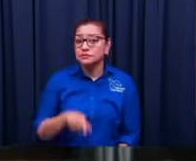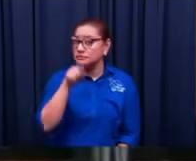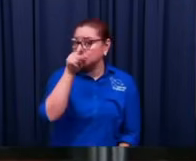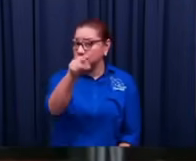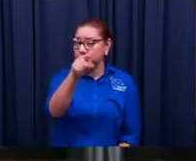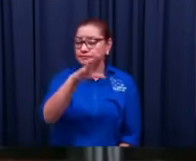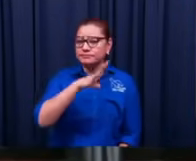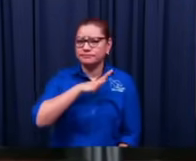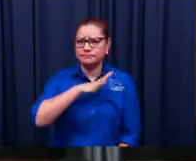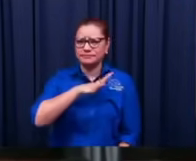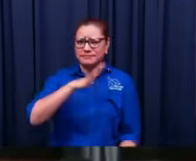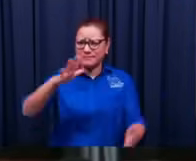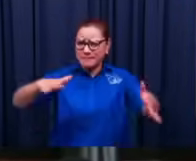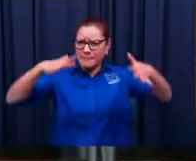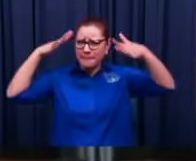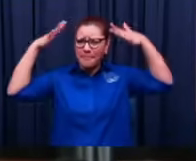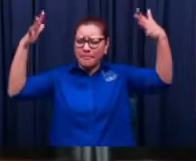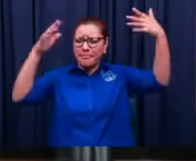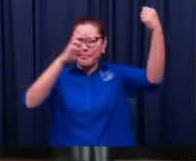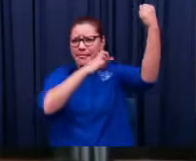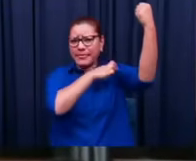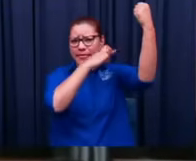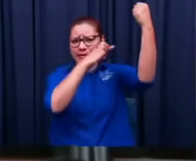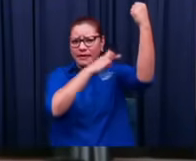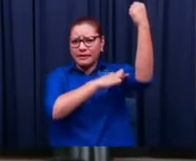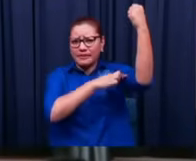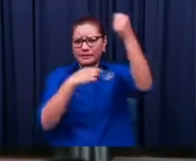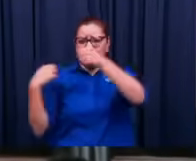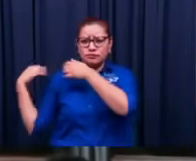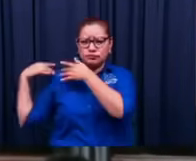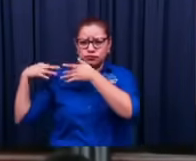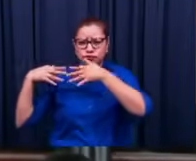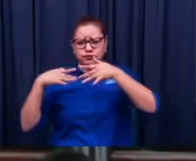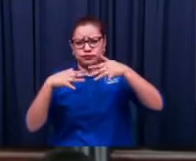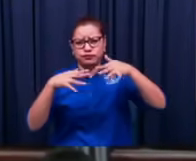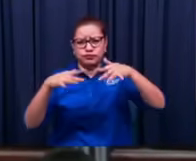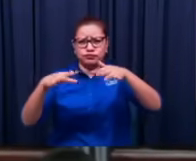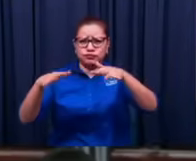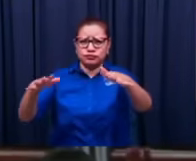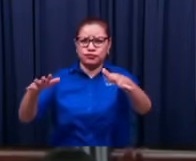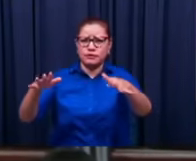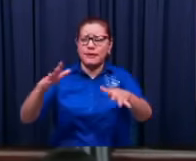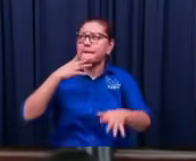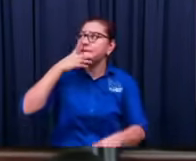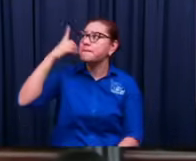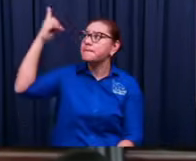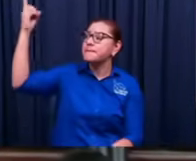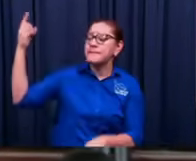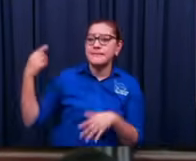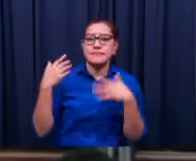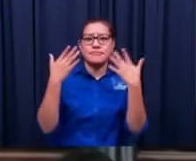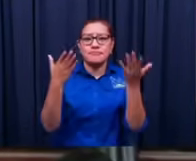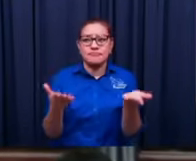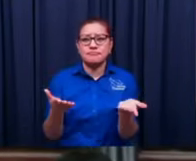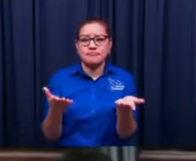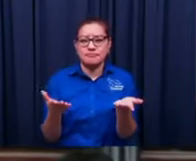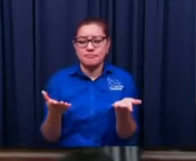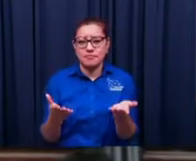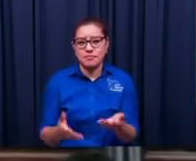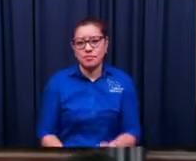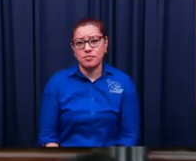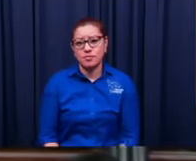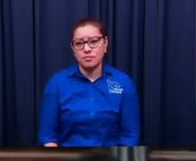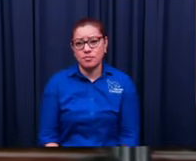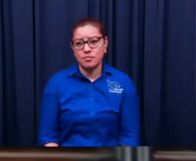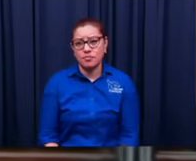influencia de parte de Dios. ¿Crees que le ha hecho morar